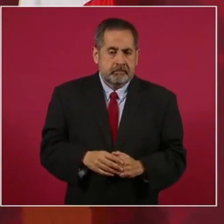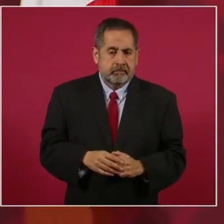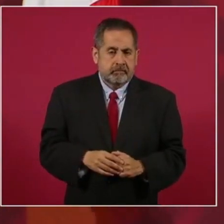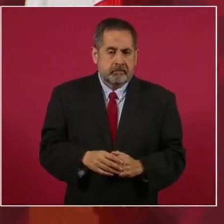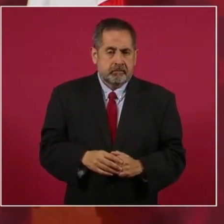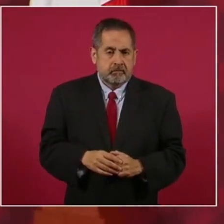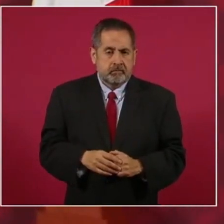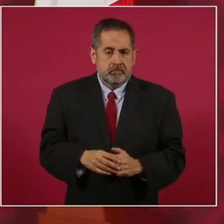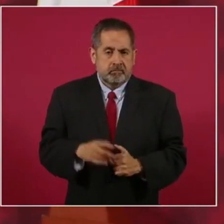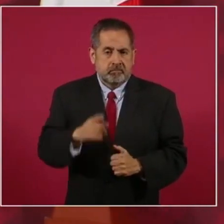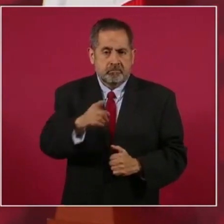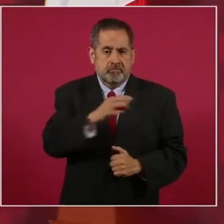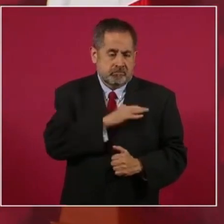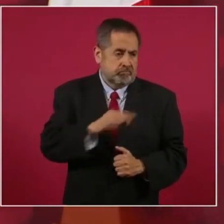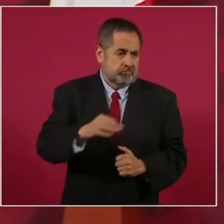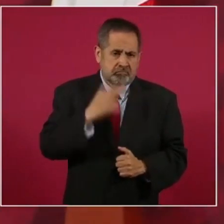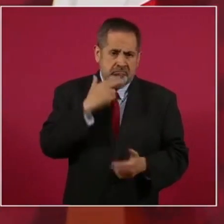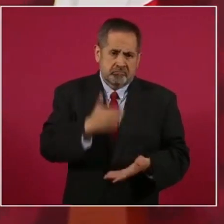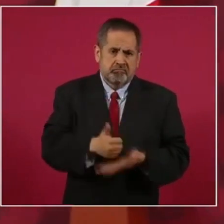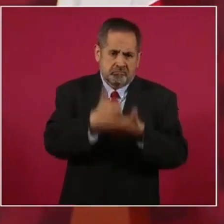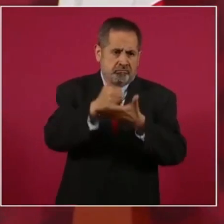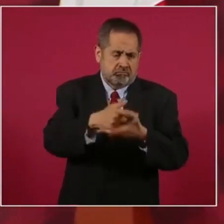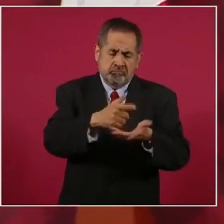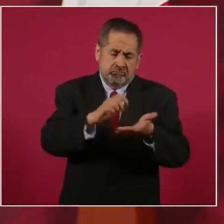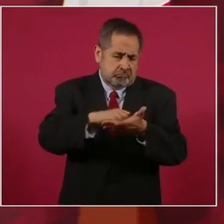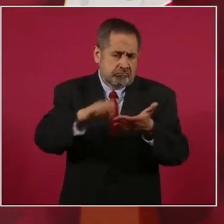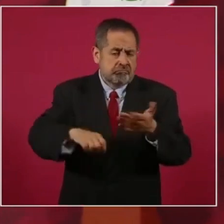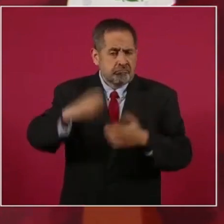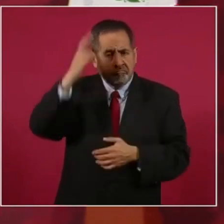la contribución de Porfirio Díaz en la defensa